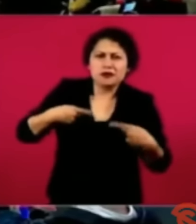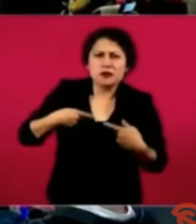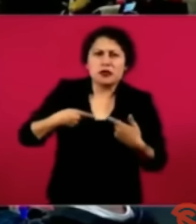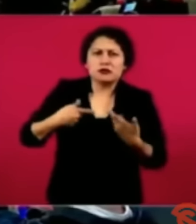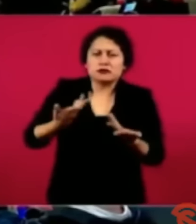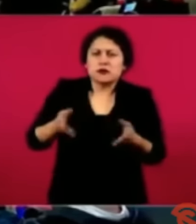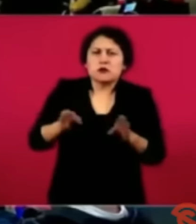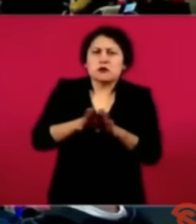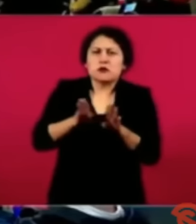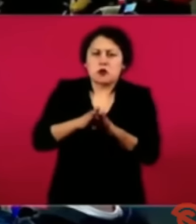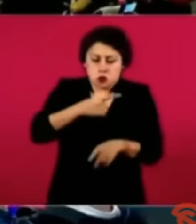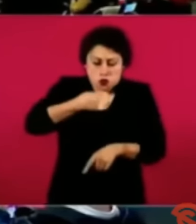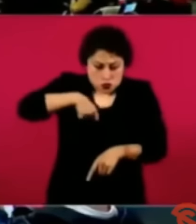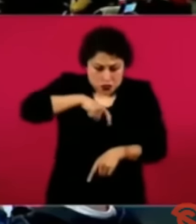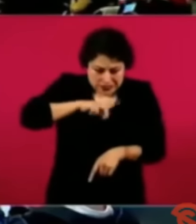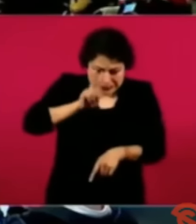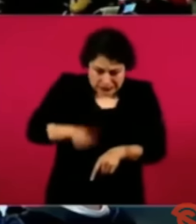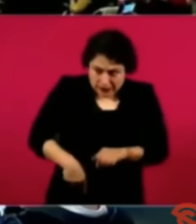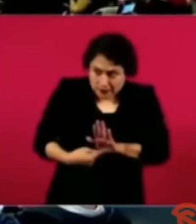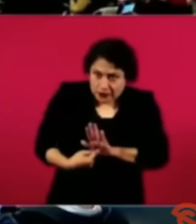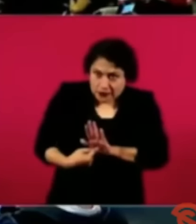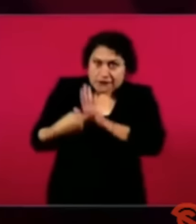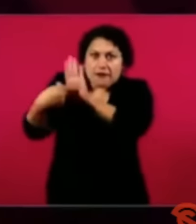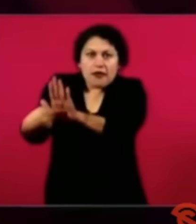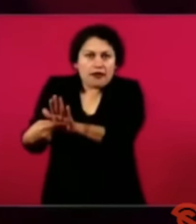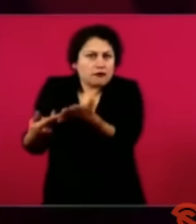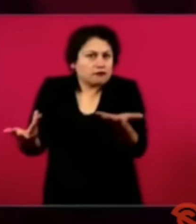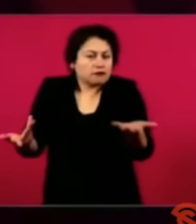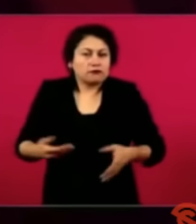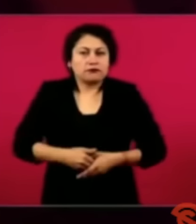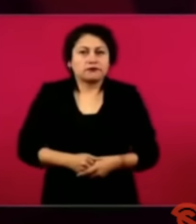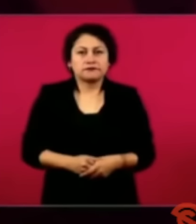Algo que no han hecho